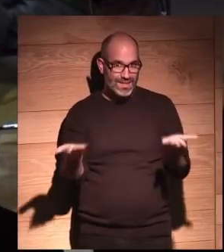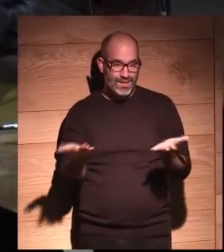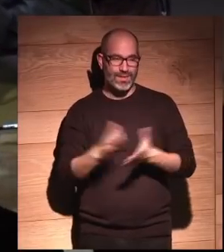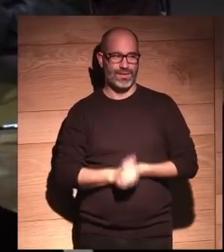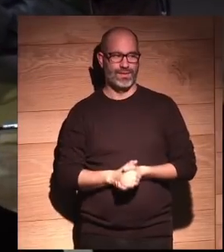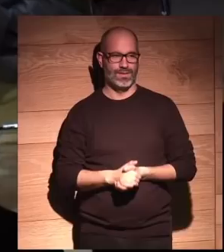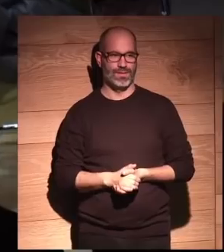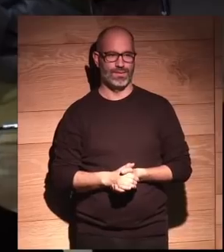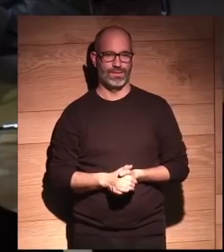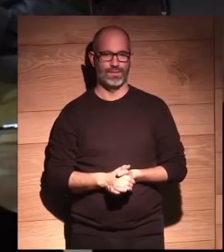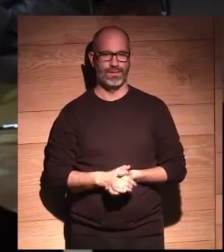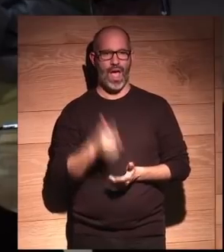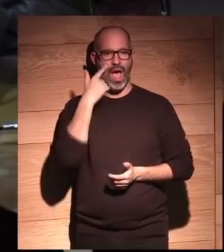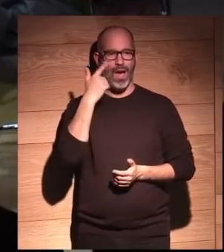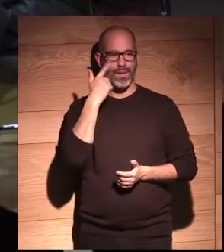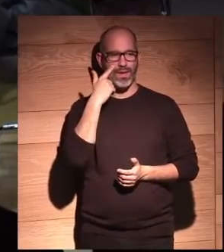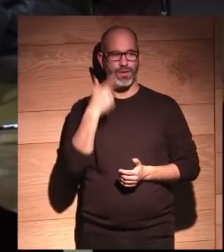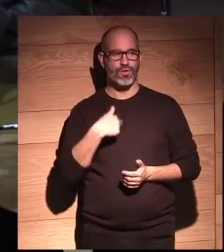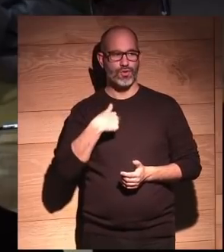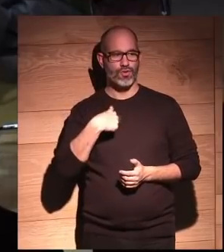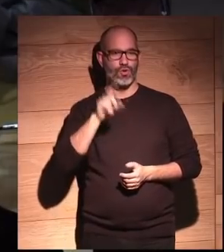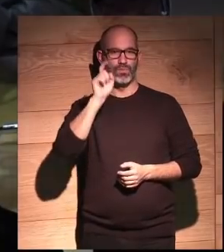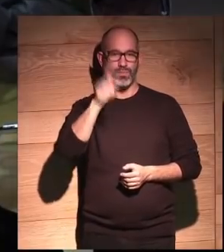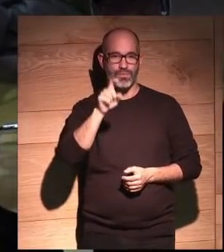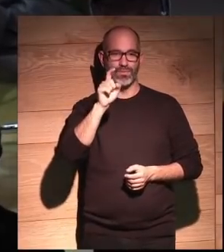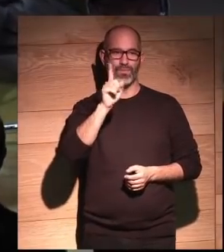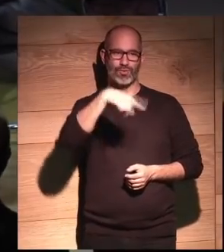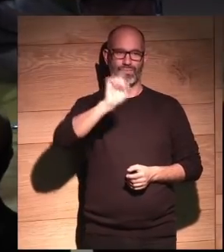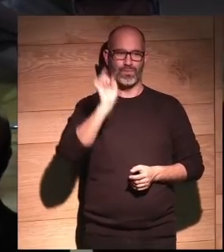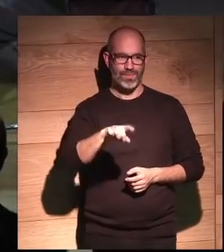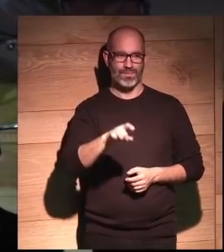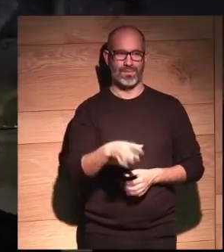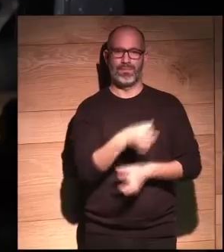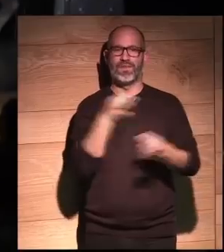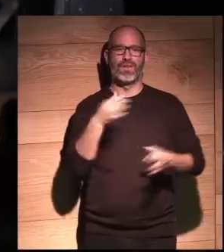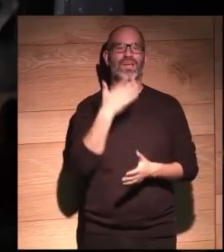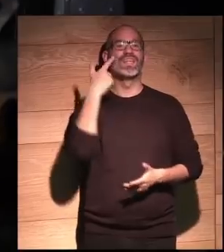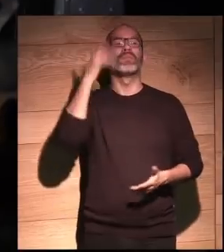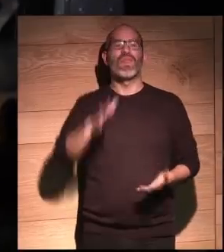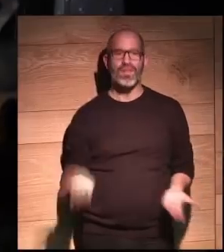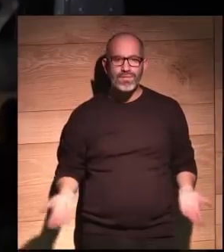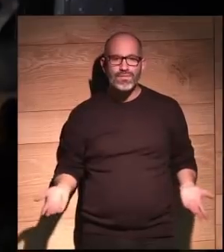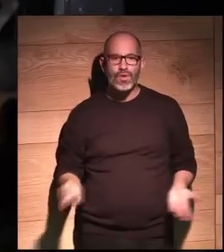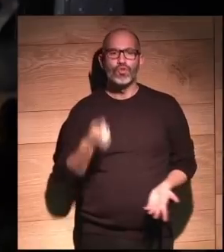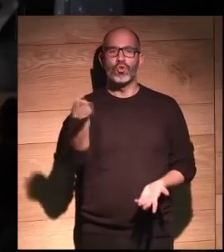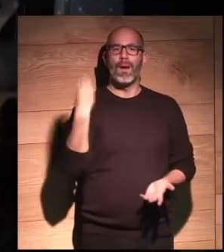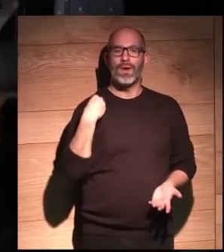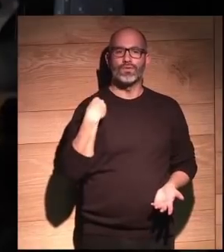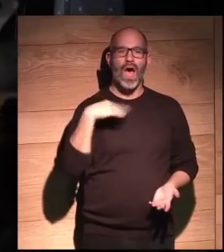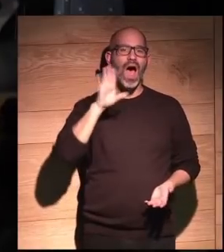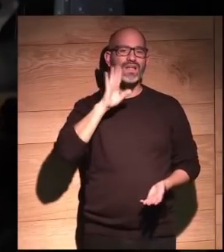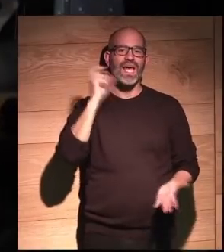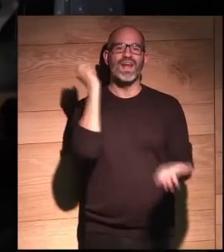capaz de hacer aquí. Esto no pasa. Dale, yo hago así el gesto y vosotros le dais a la de... Ahí está. ¿Qué te parece? Bueno, tú me has preguntado, me has puesto el